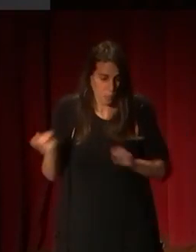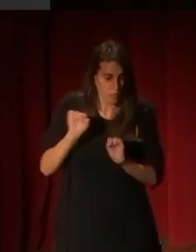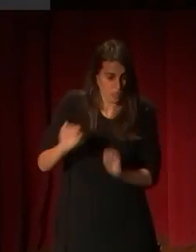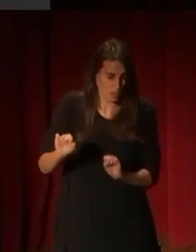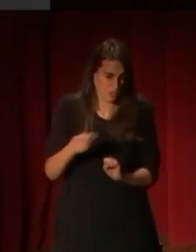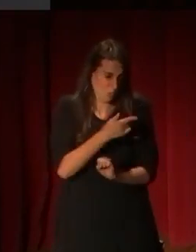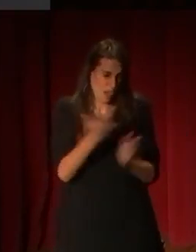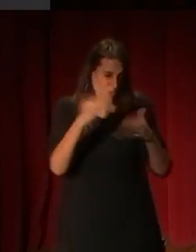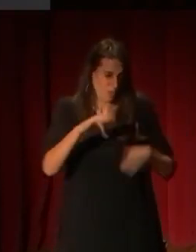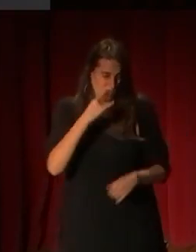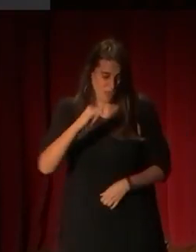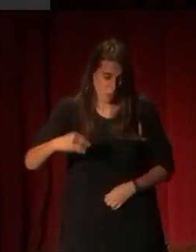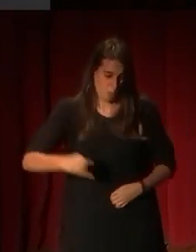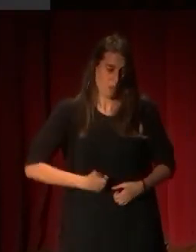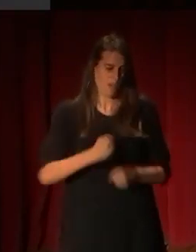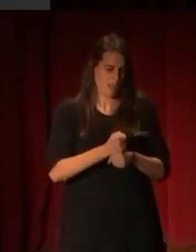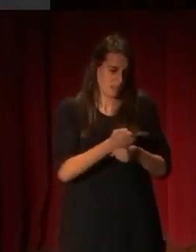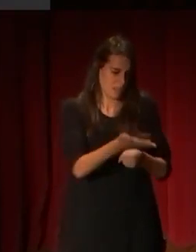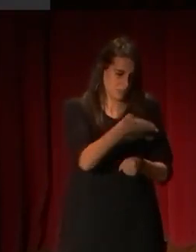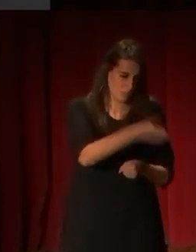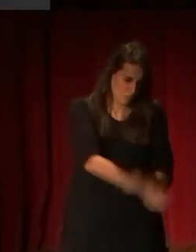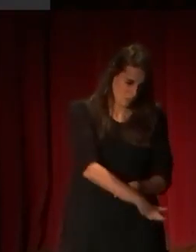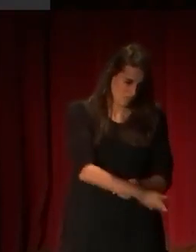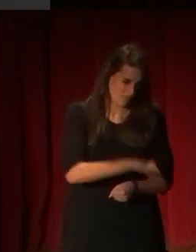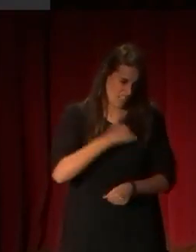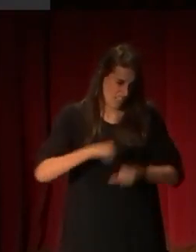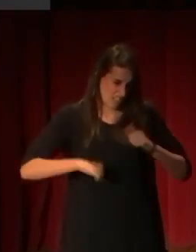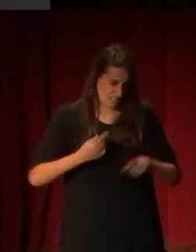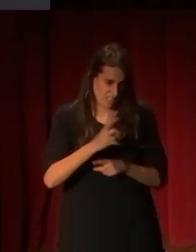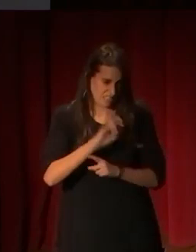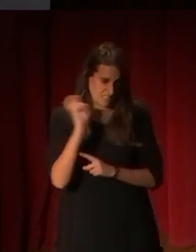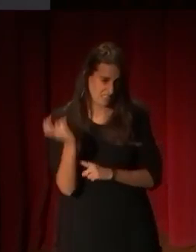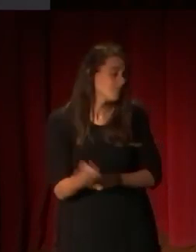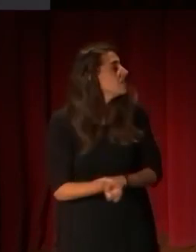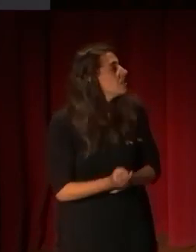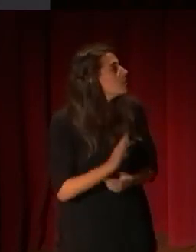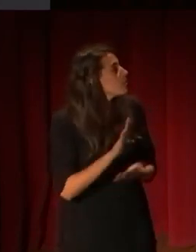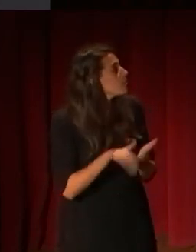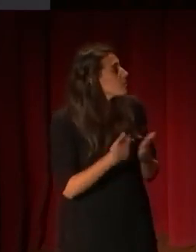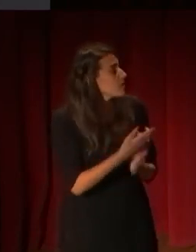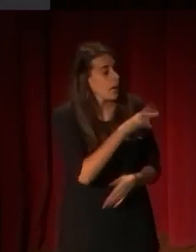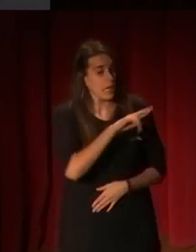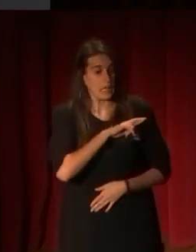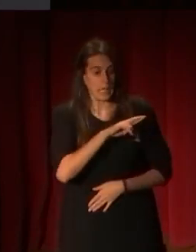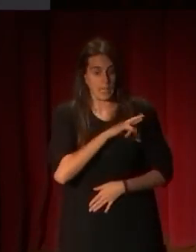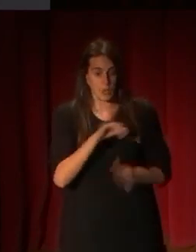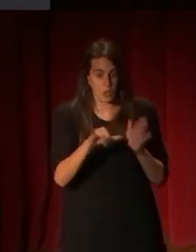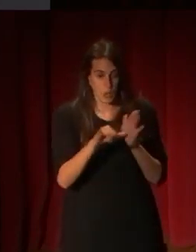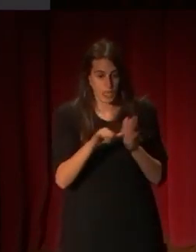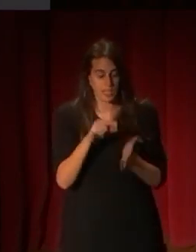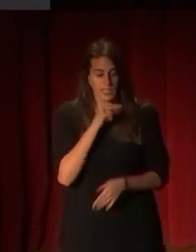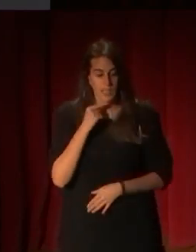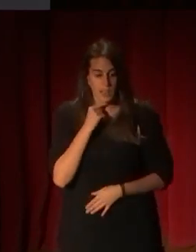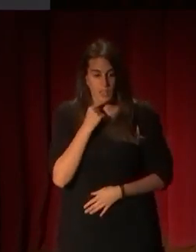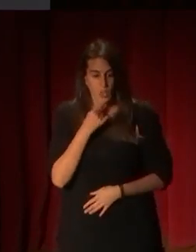en el centro de la plaza pero lo que más se escandalizaba y a lo mejor ustedes no han reparado es en la presencia de religiosos de sacerdotes